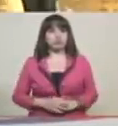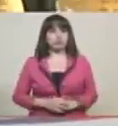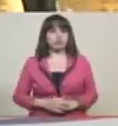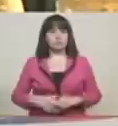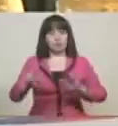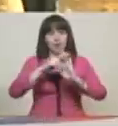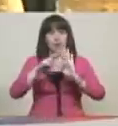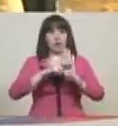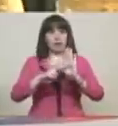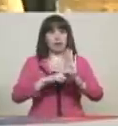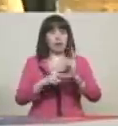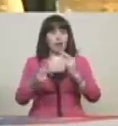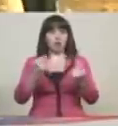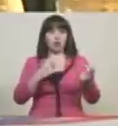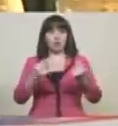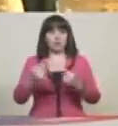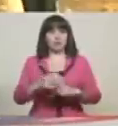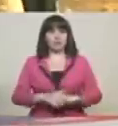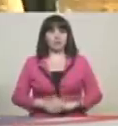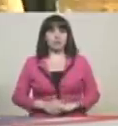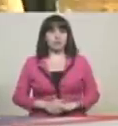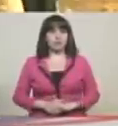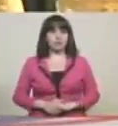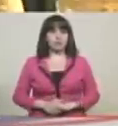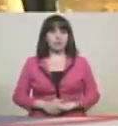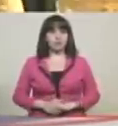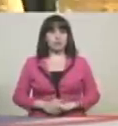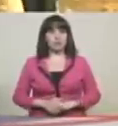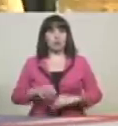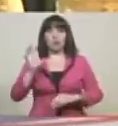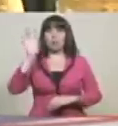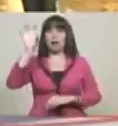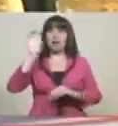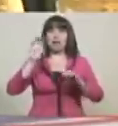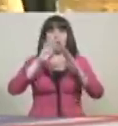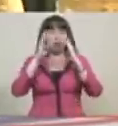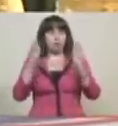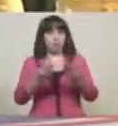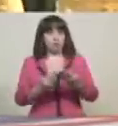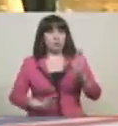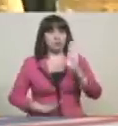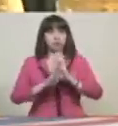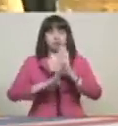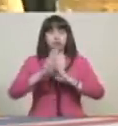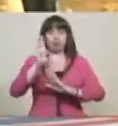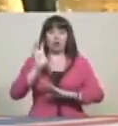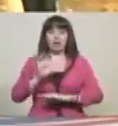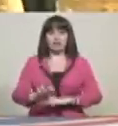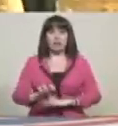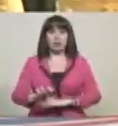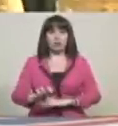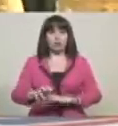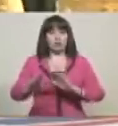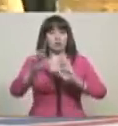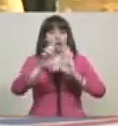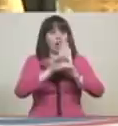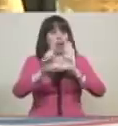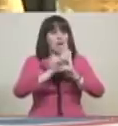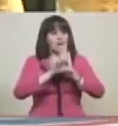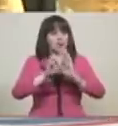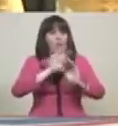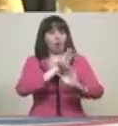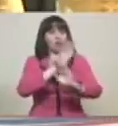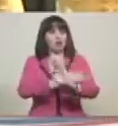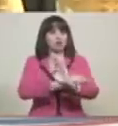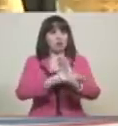reglas económicas. No hay un solo país en el mundo que se haya desarrollado sin un Estado y unas leyes poderosas